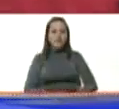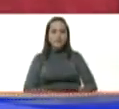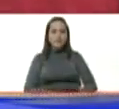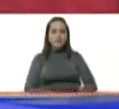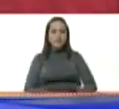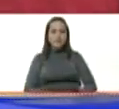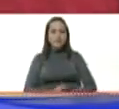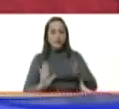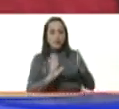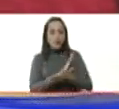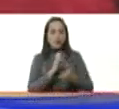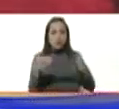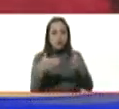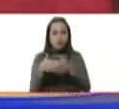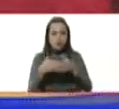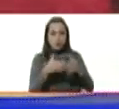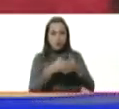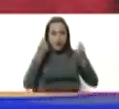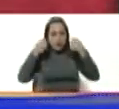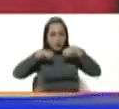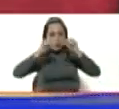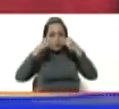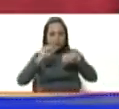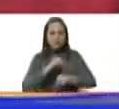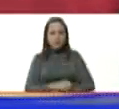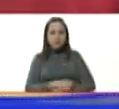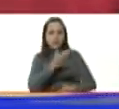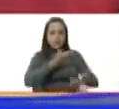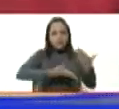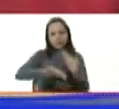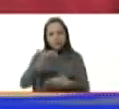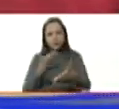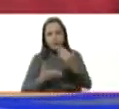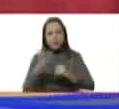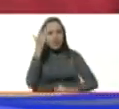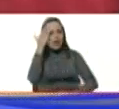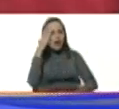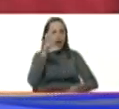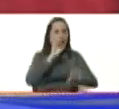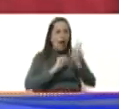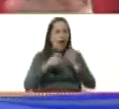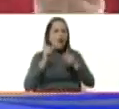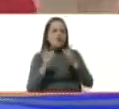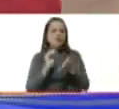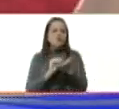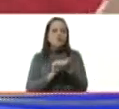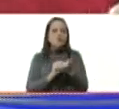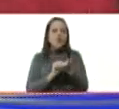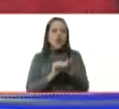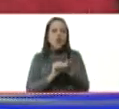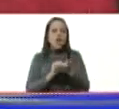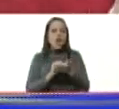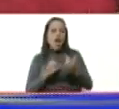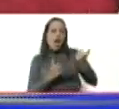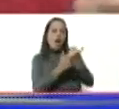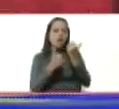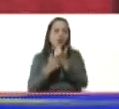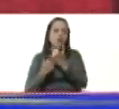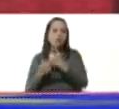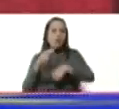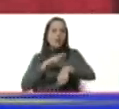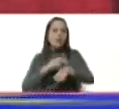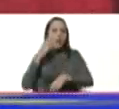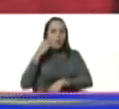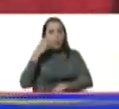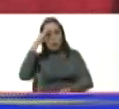de la reunión, hacemos los ejercicios, después hacemos el intercambio de saberes. Muchas veces nos acompañan los compañeros de la misión médica cubana, si lo hacemos en un